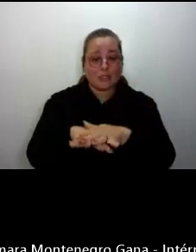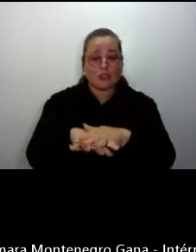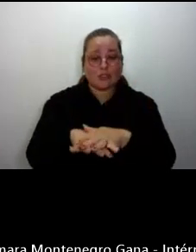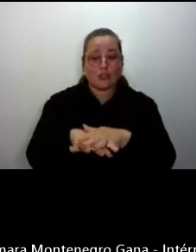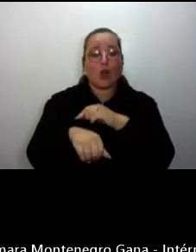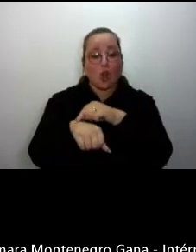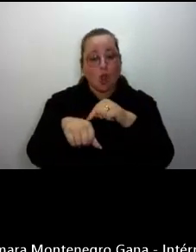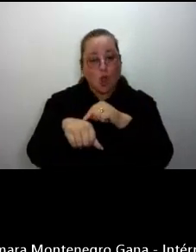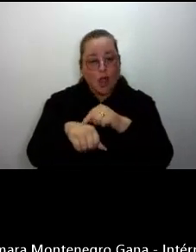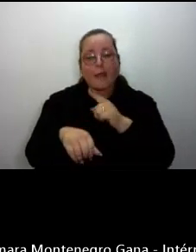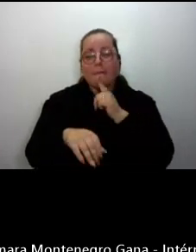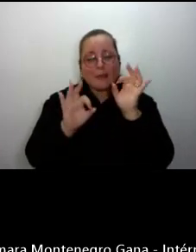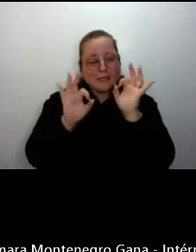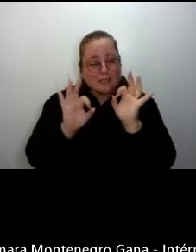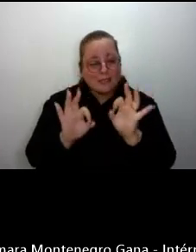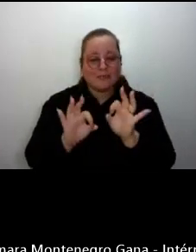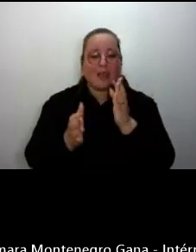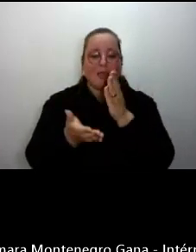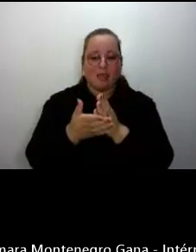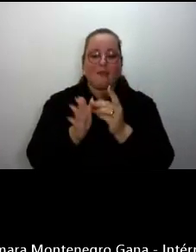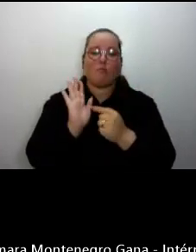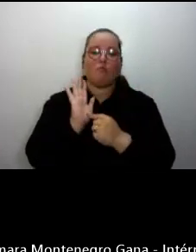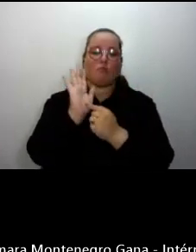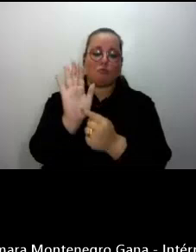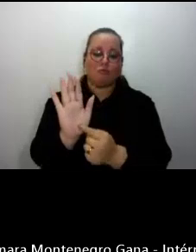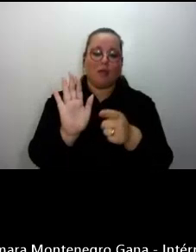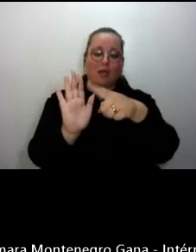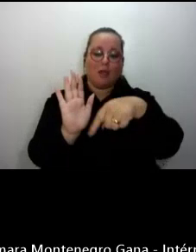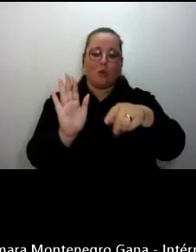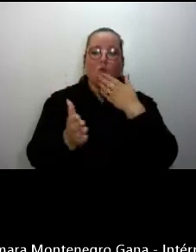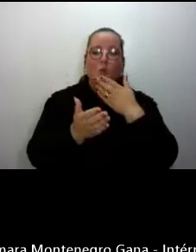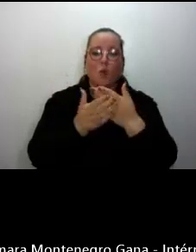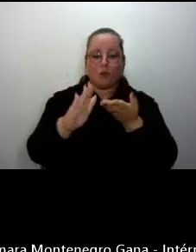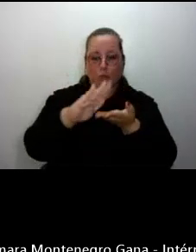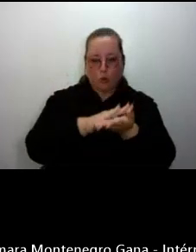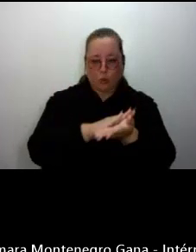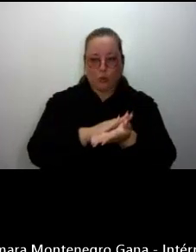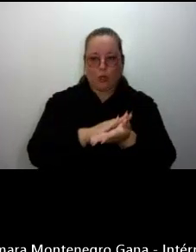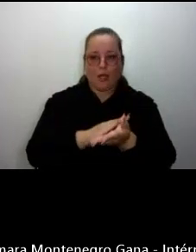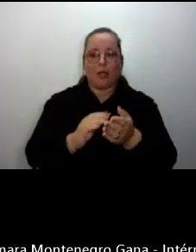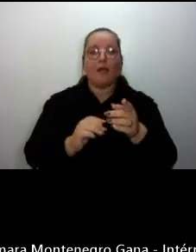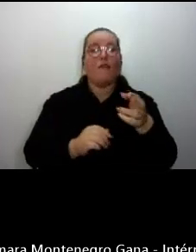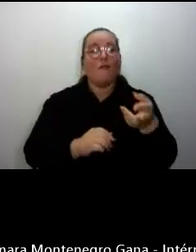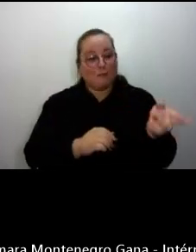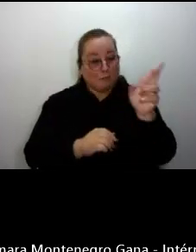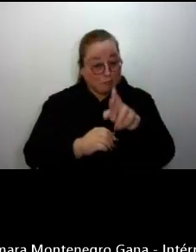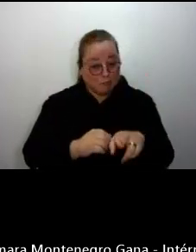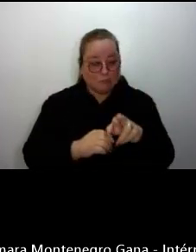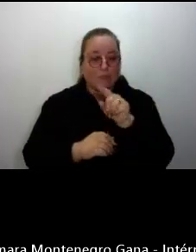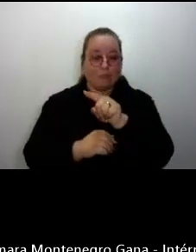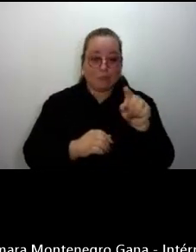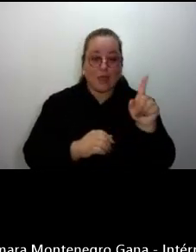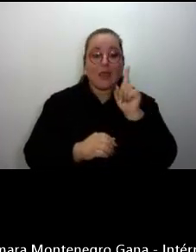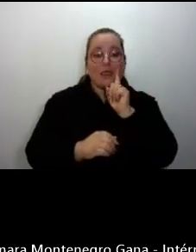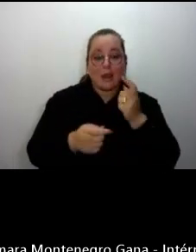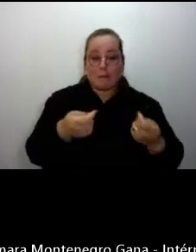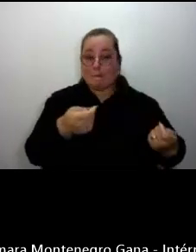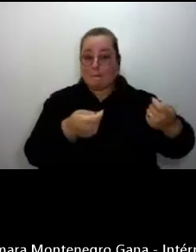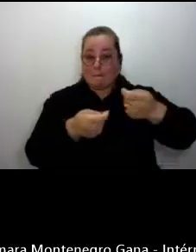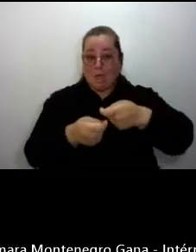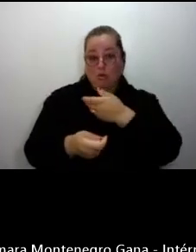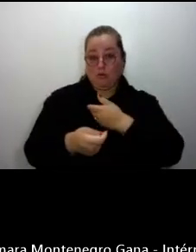horas específicas para un curso deben declararse al momento de realizar la postulación. Y vuelvo a insistir, si bien la subvención, ¿cierto?,